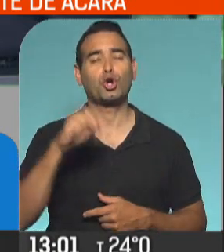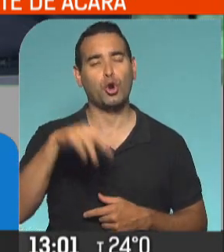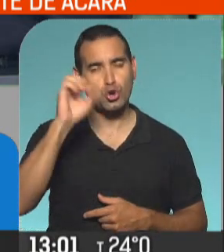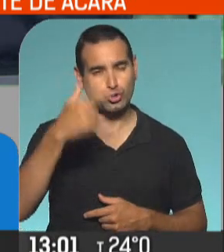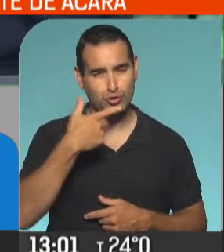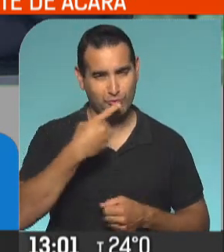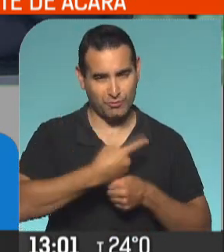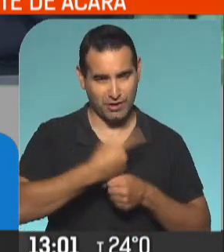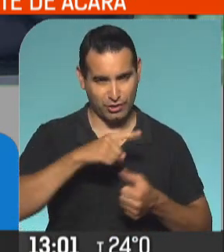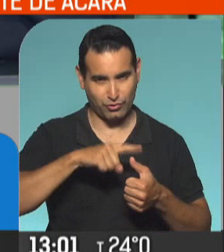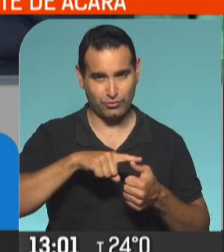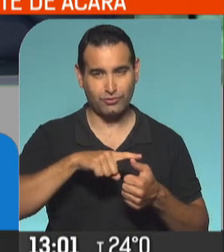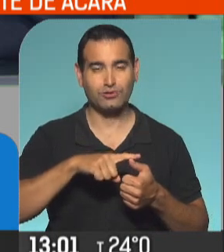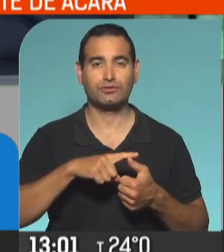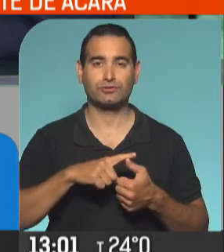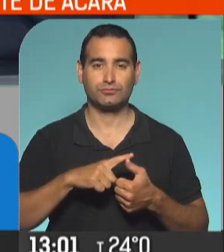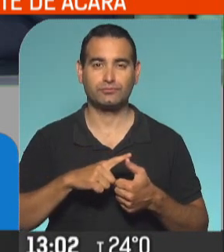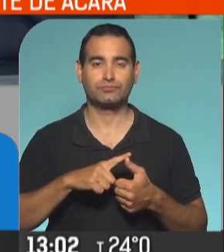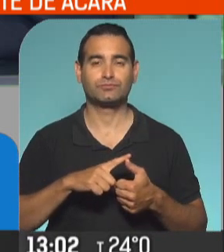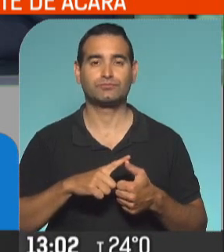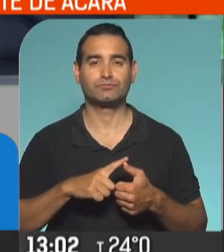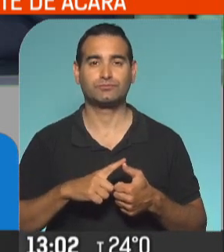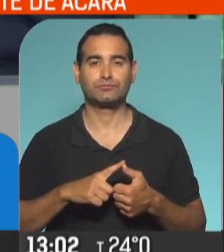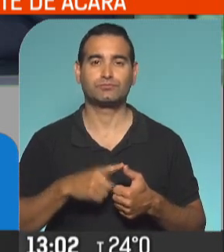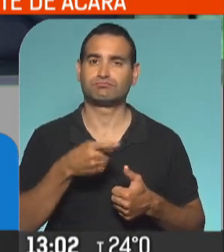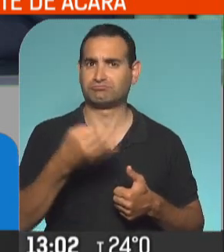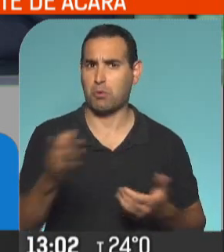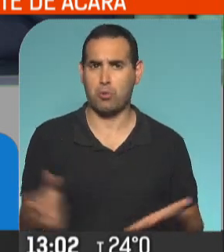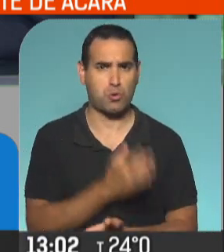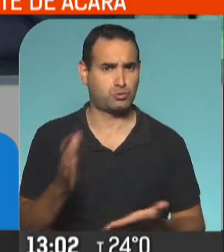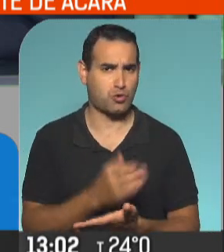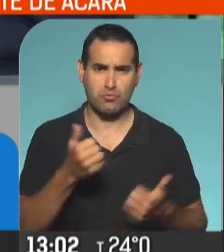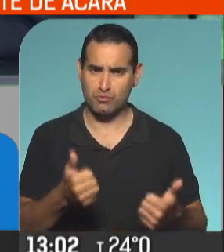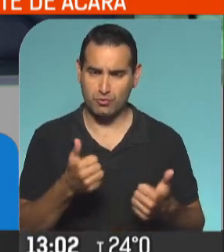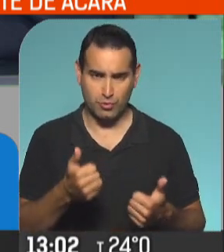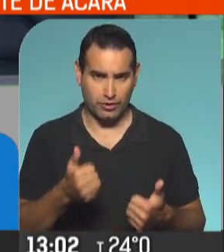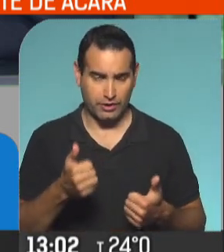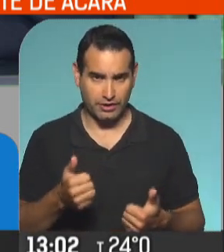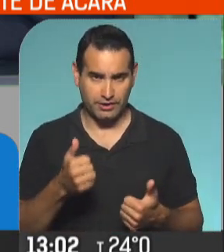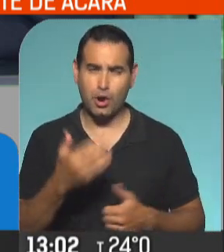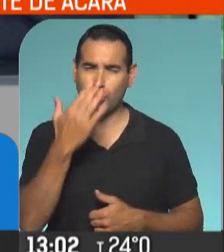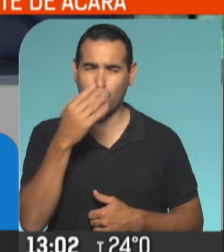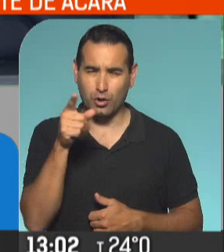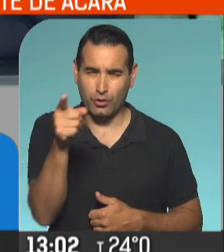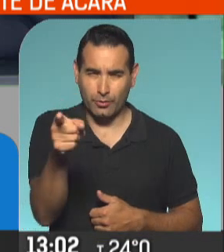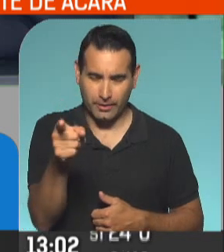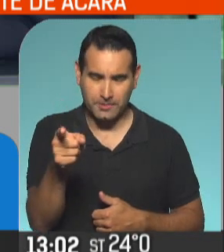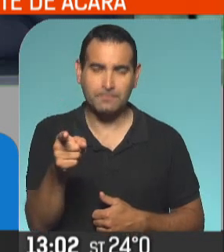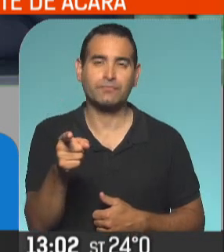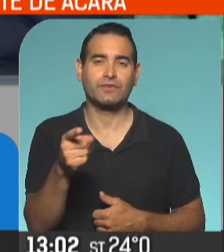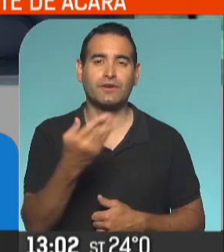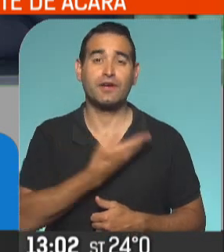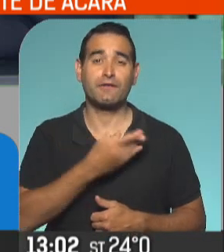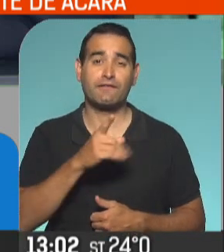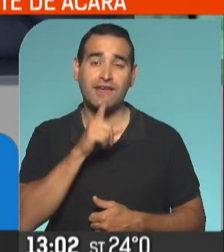está bastante lejos del resto en una producción excelente en palo en córdoba fiat